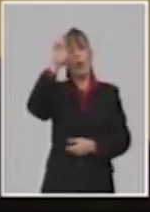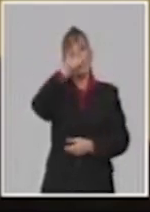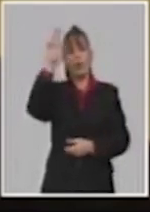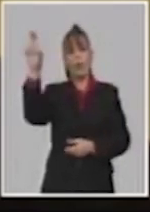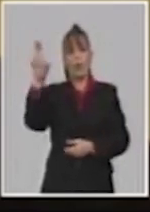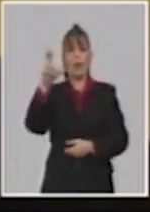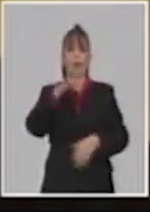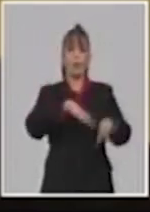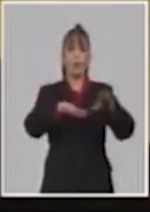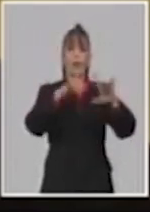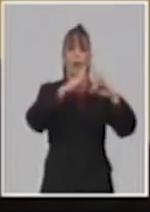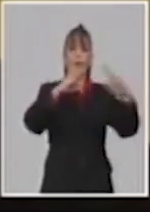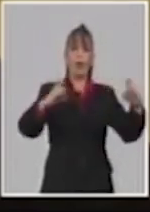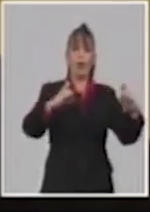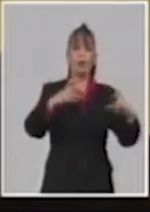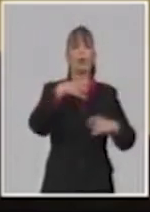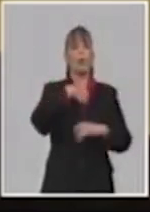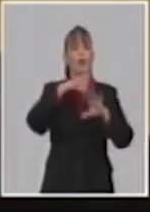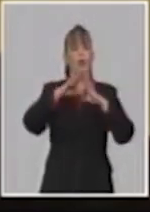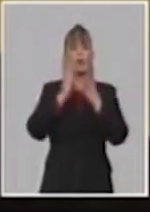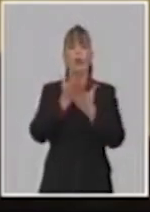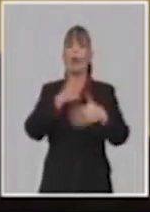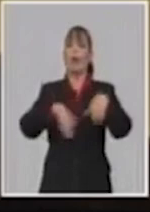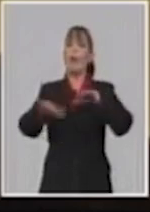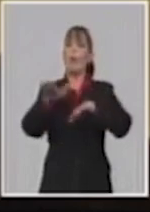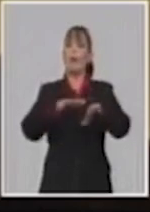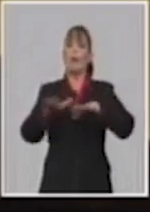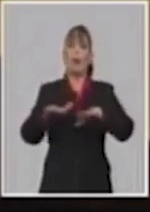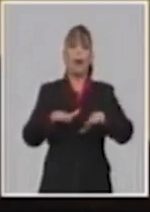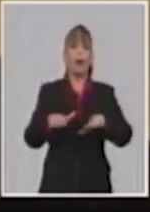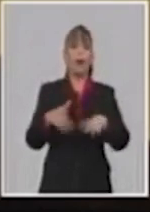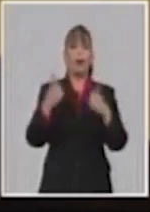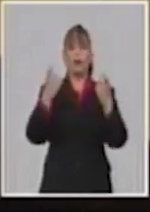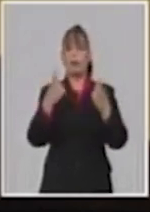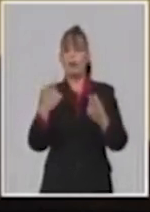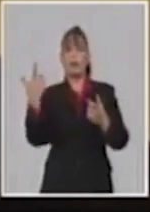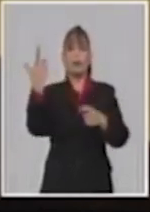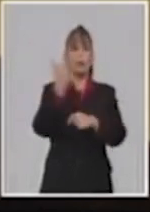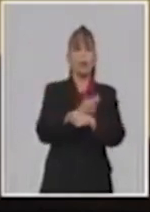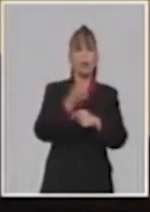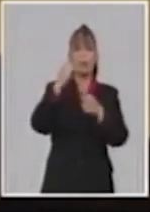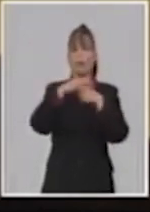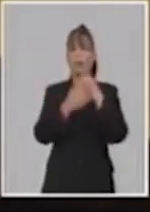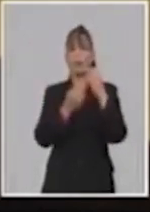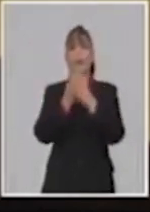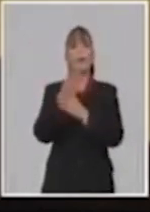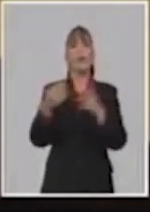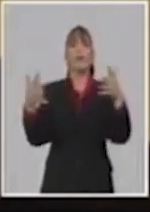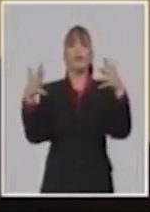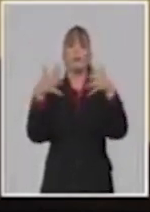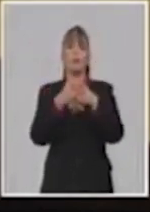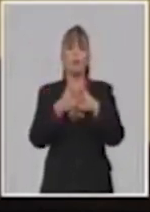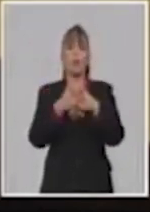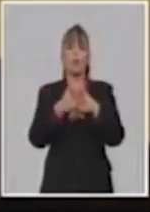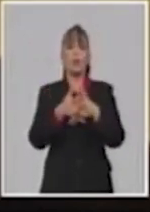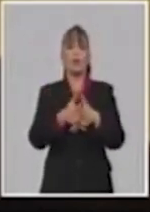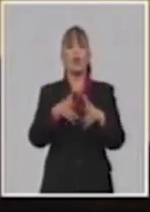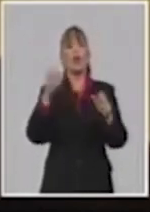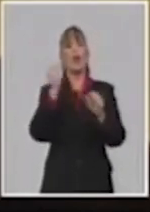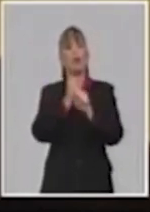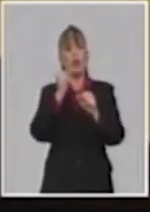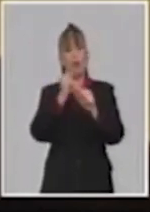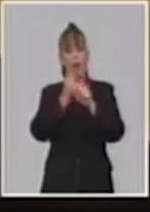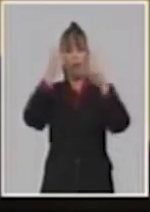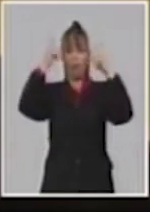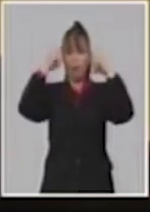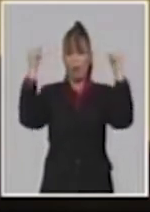de trabajo con el material gastable, se creó la logística y sobre todo la familiarización con los procesos de enfermería, la realización